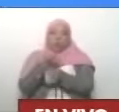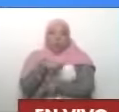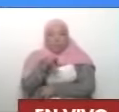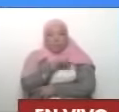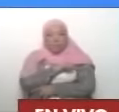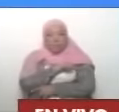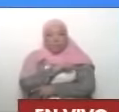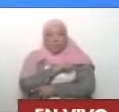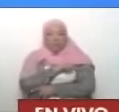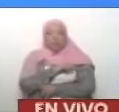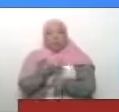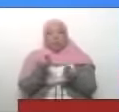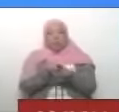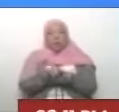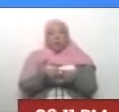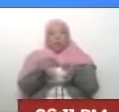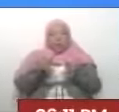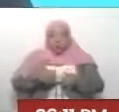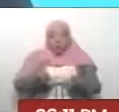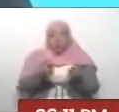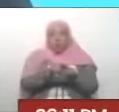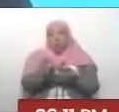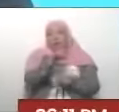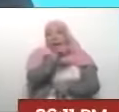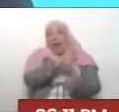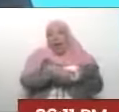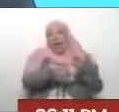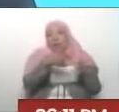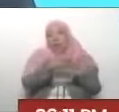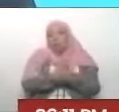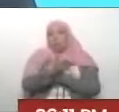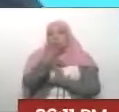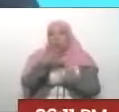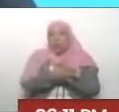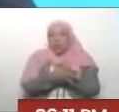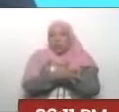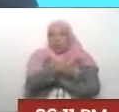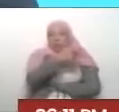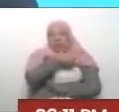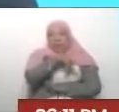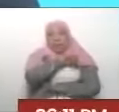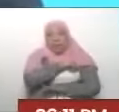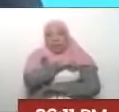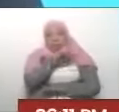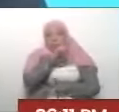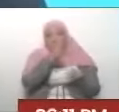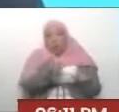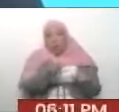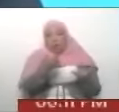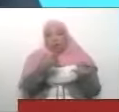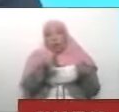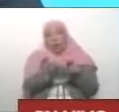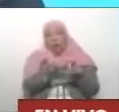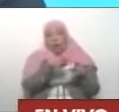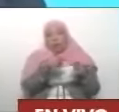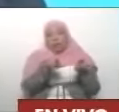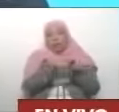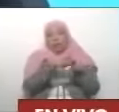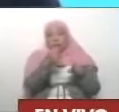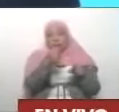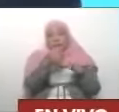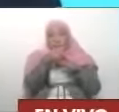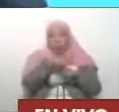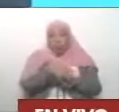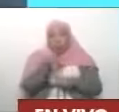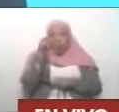colonialismo. Completamente, es una hija. Y además el proyecto popular bolivariano, que es un proyecto constituyente, Venezuela